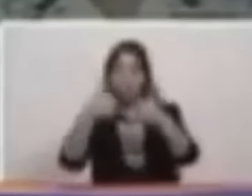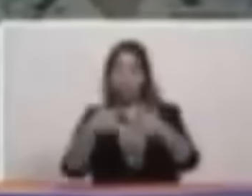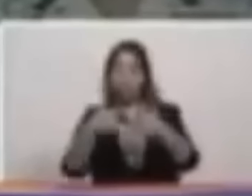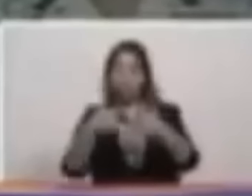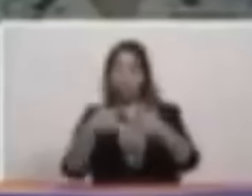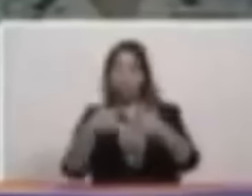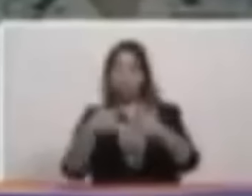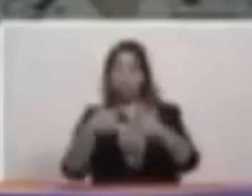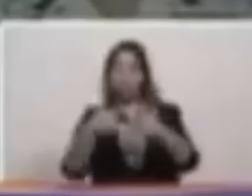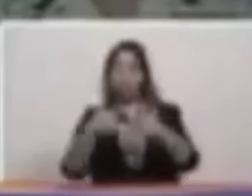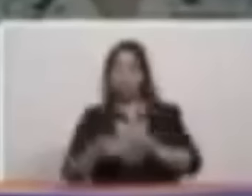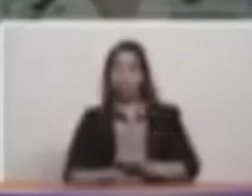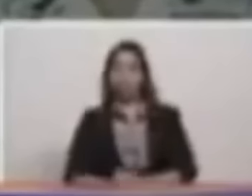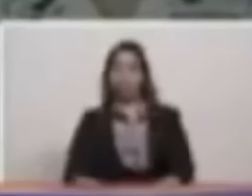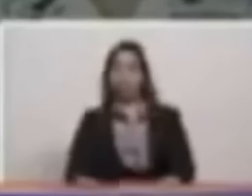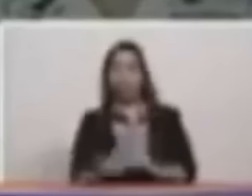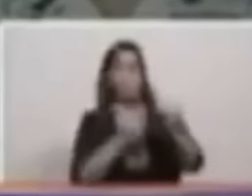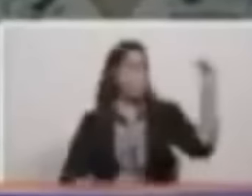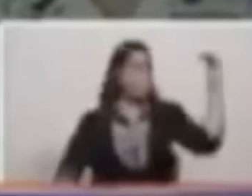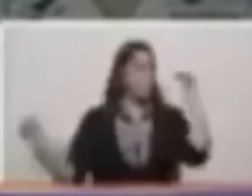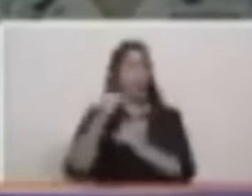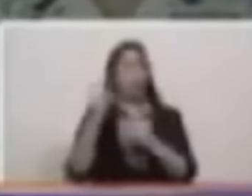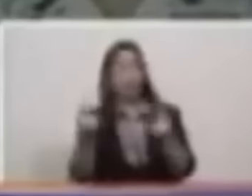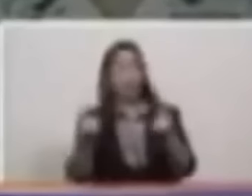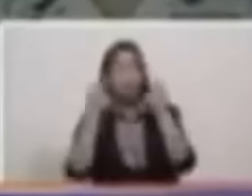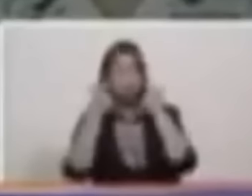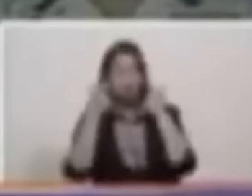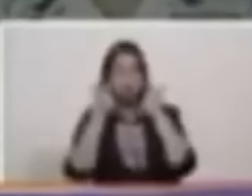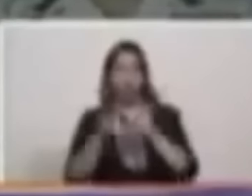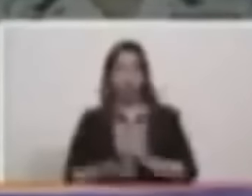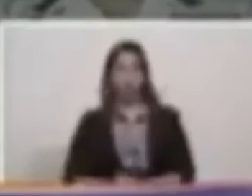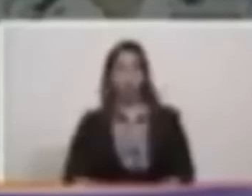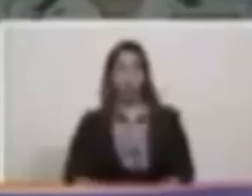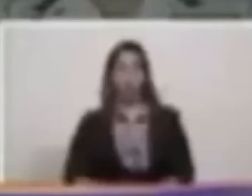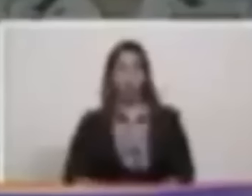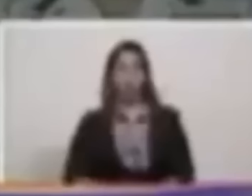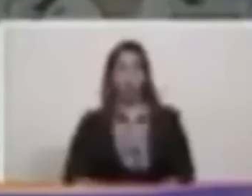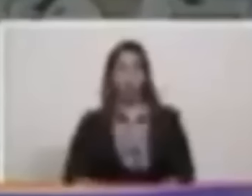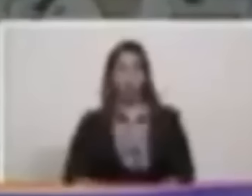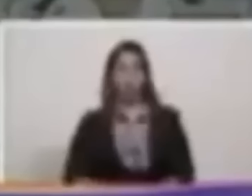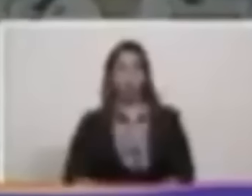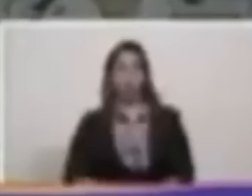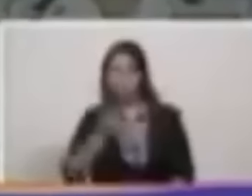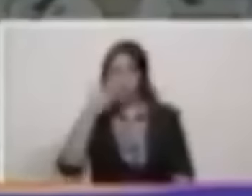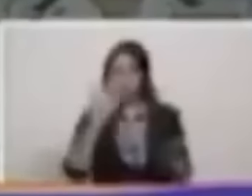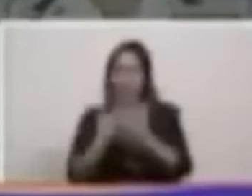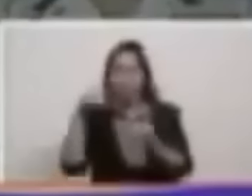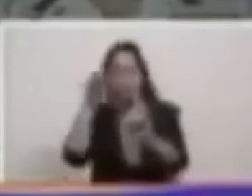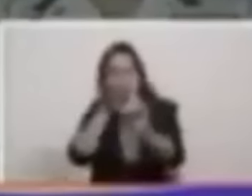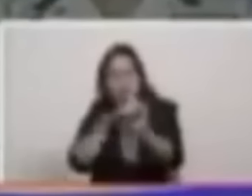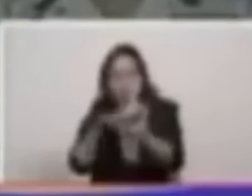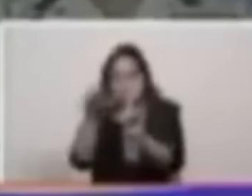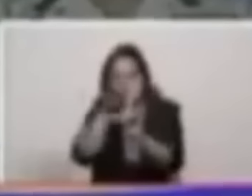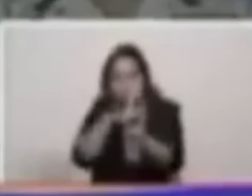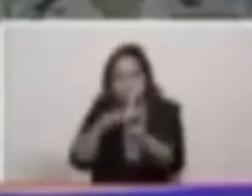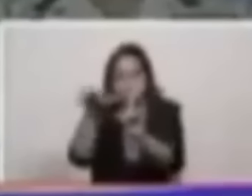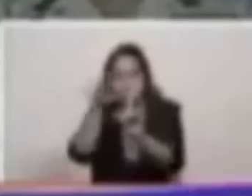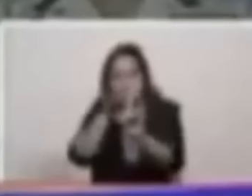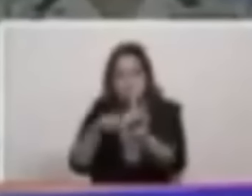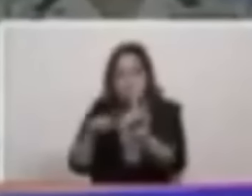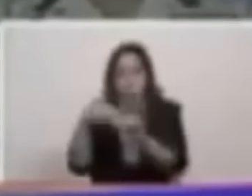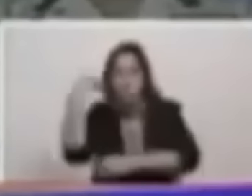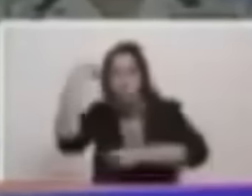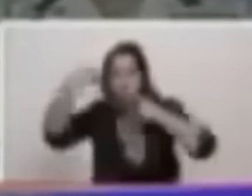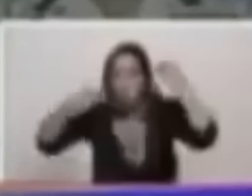oído máxima alerta frente a las conspiraciones de la